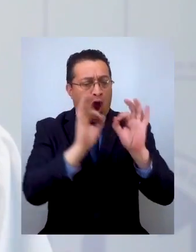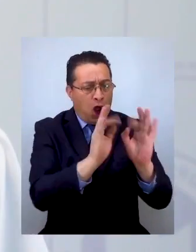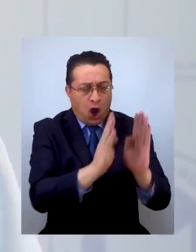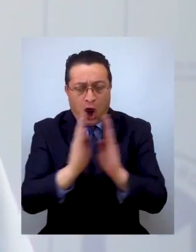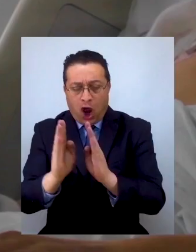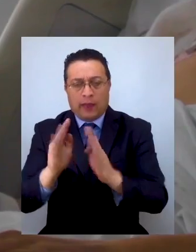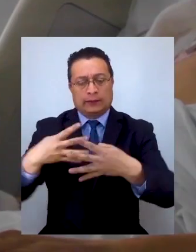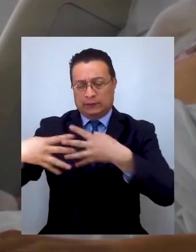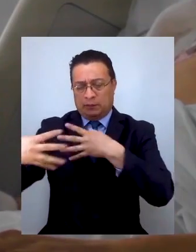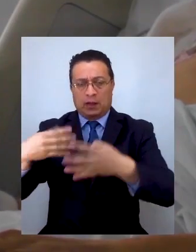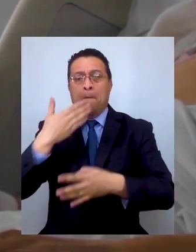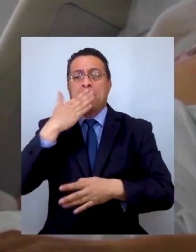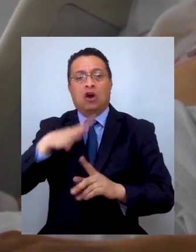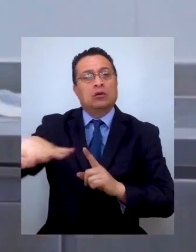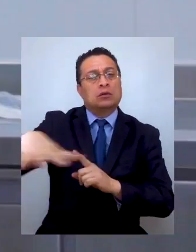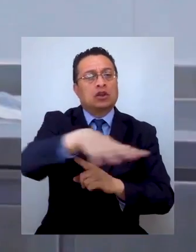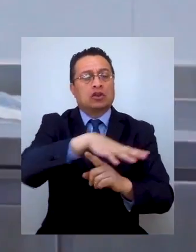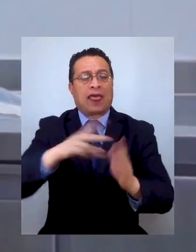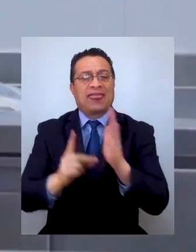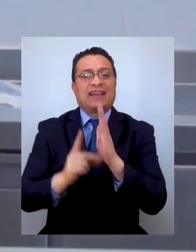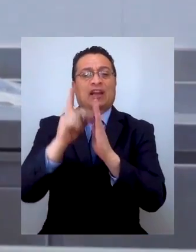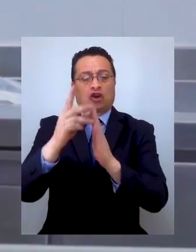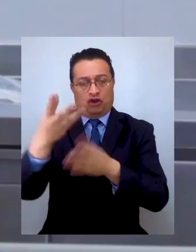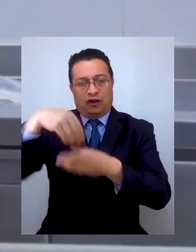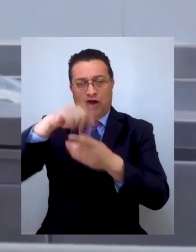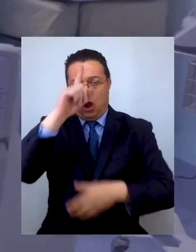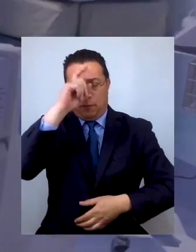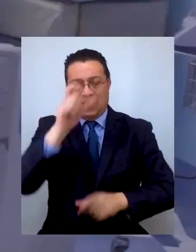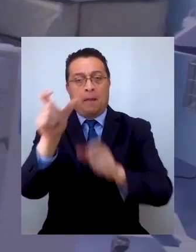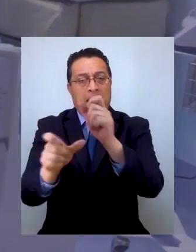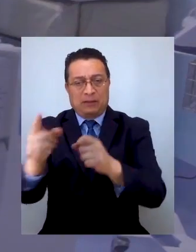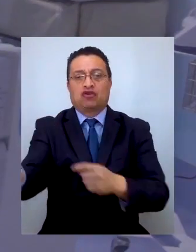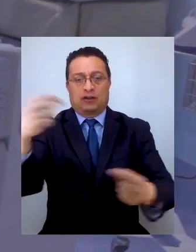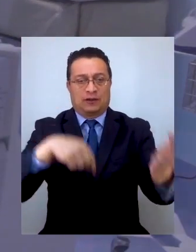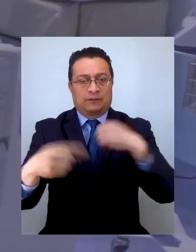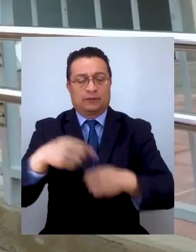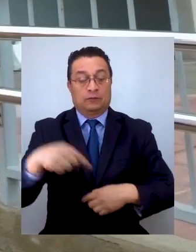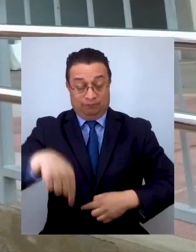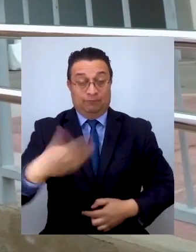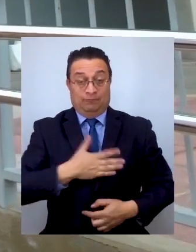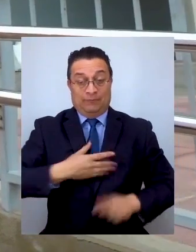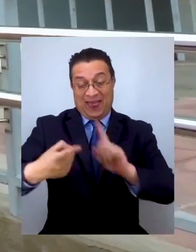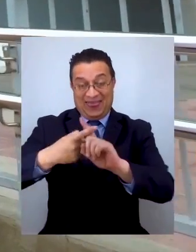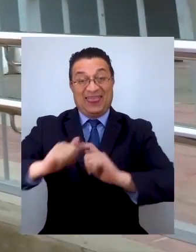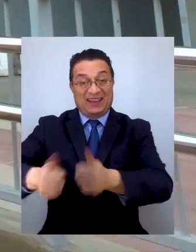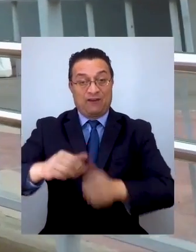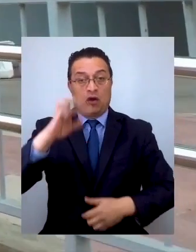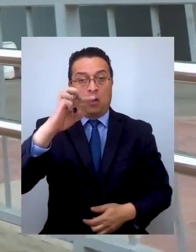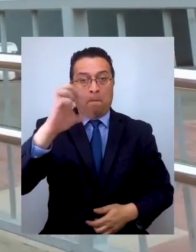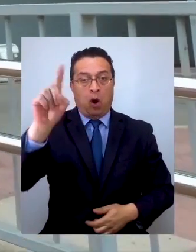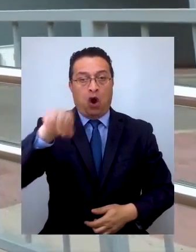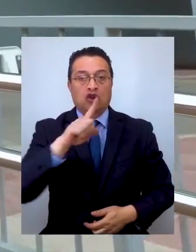y transparencia el mejor entorno para el desarrollo clínico avanzado para nuestros pacientes. Nuestro desafío como